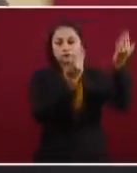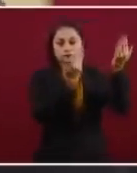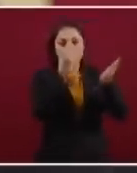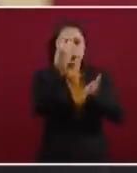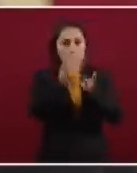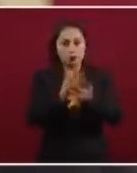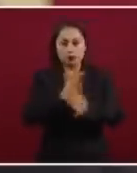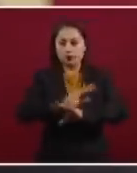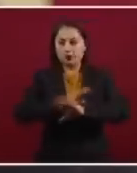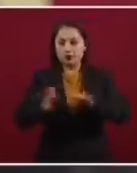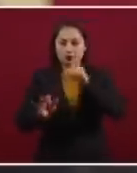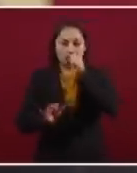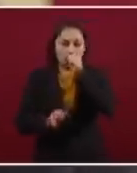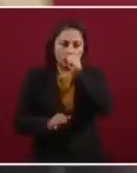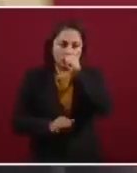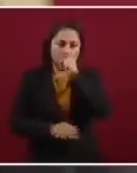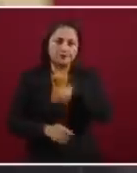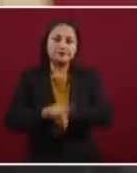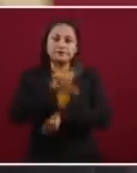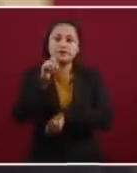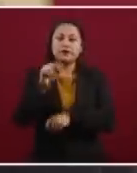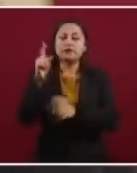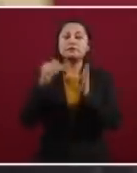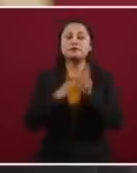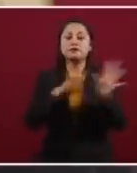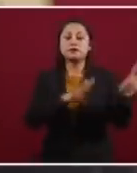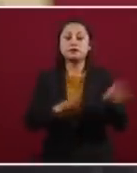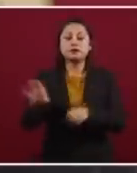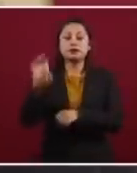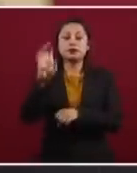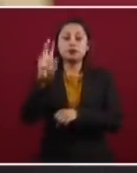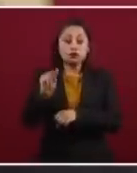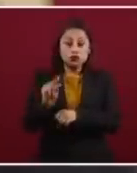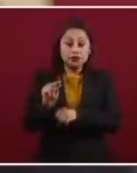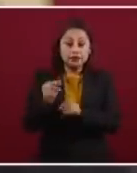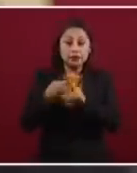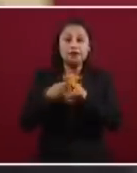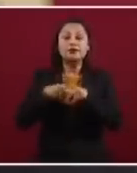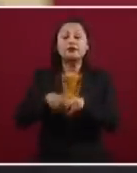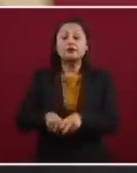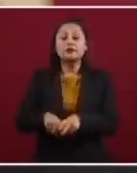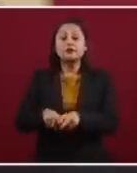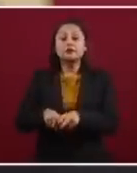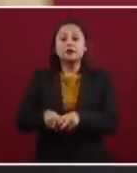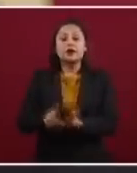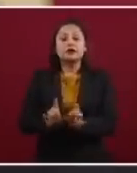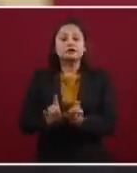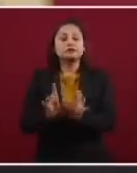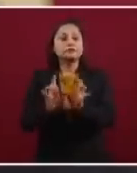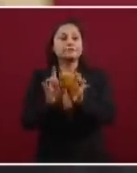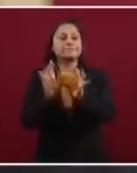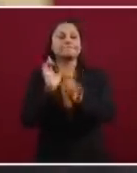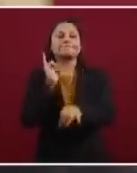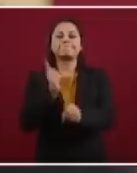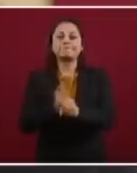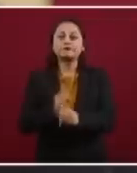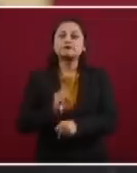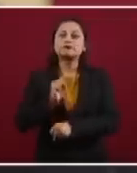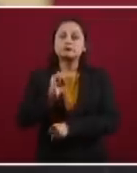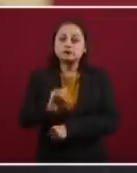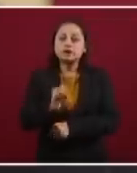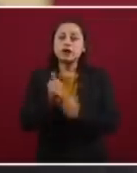en los años 70 tardíos e inicio de los 80 empezó a manifestarse este fenómeno en donde además del